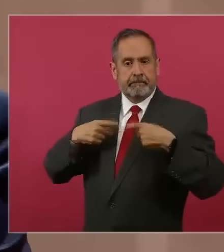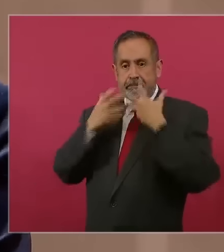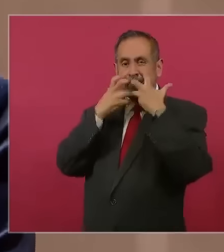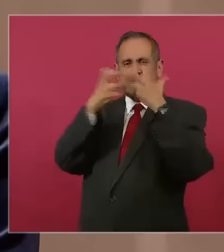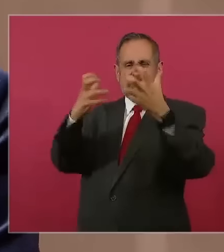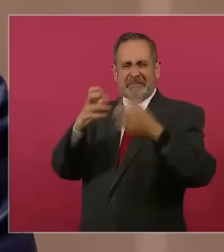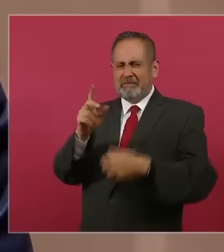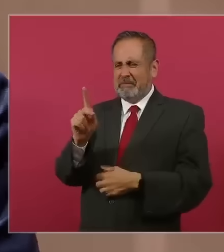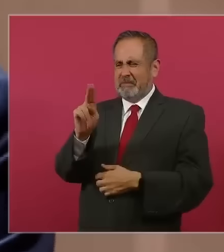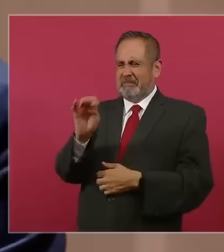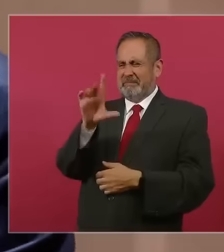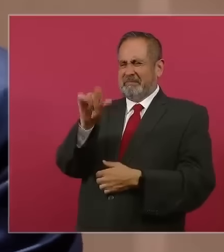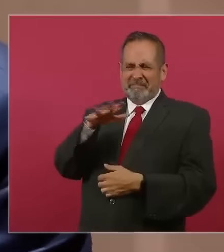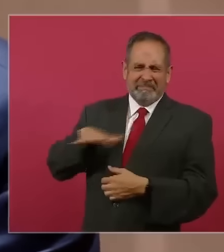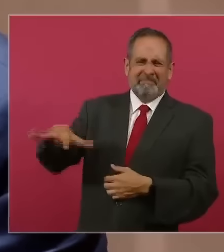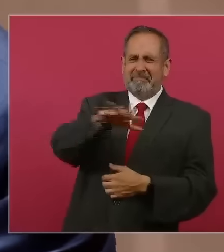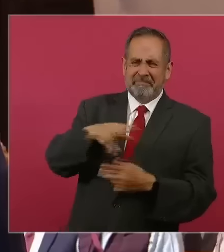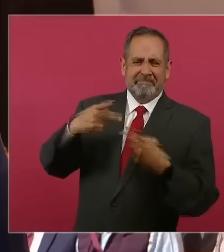¿En quién confiar?